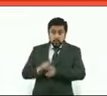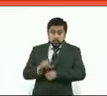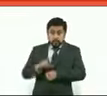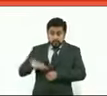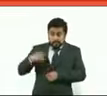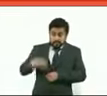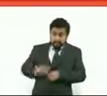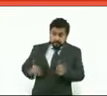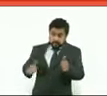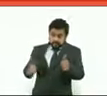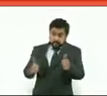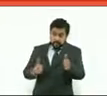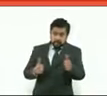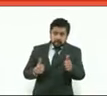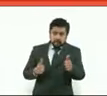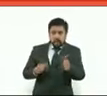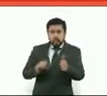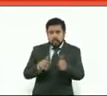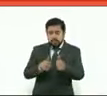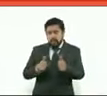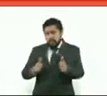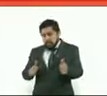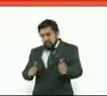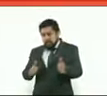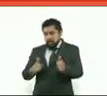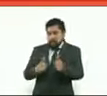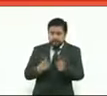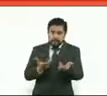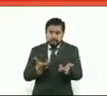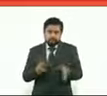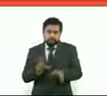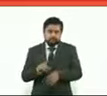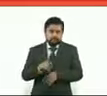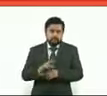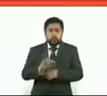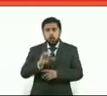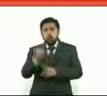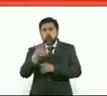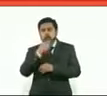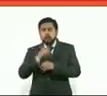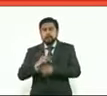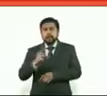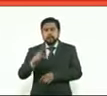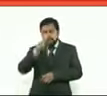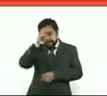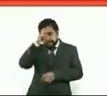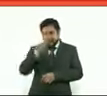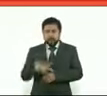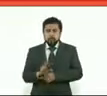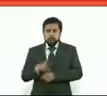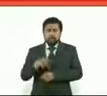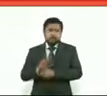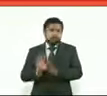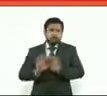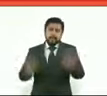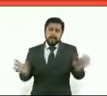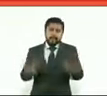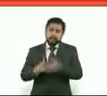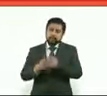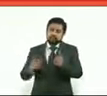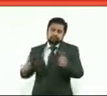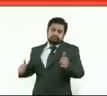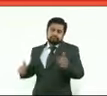Sin embargo, se rezagó y también por un instante se acercó Cachania, el de Perú. Pero también ha quedado atrás. Entonces